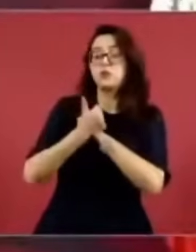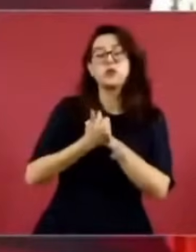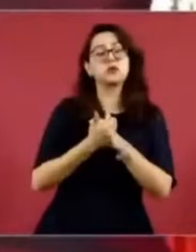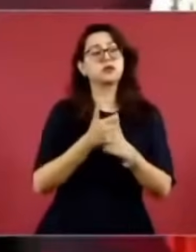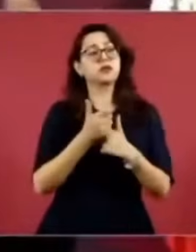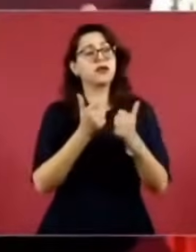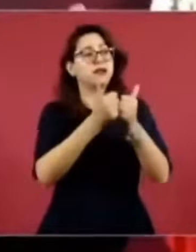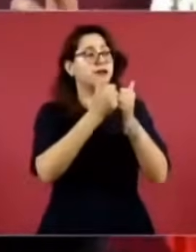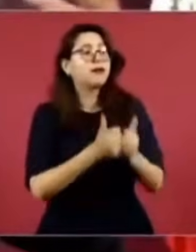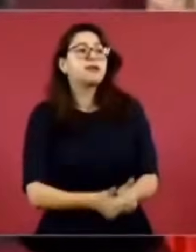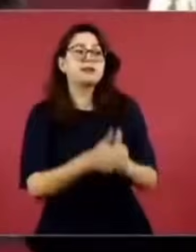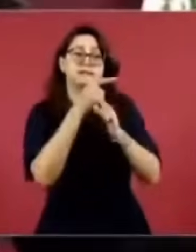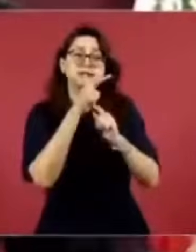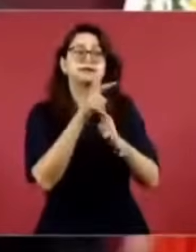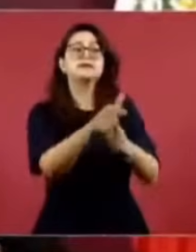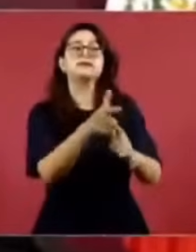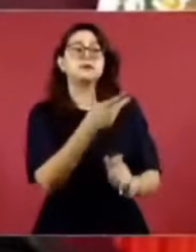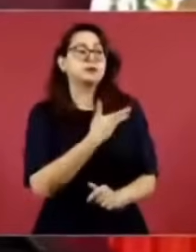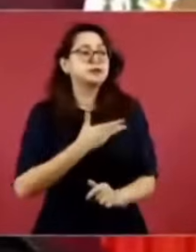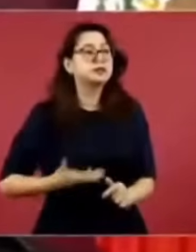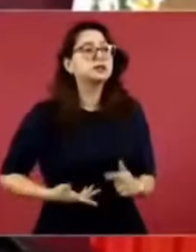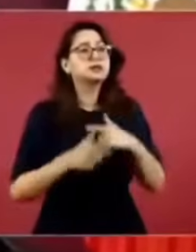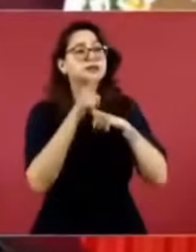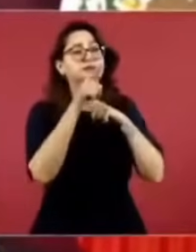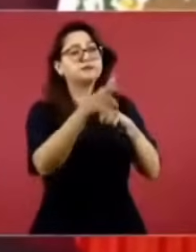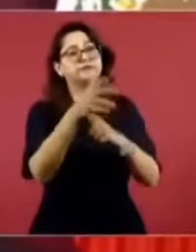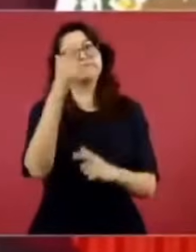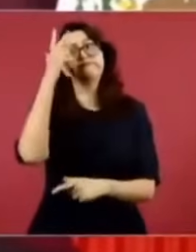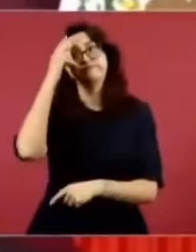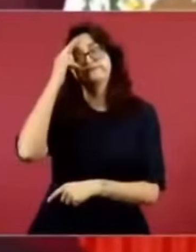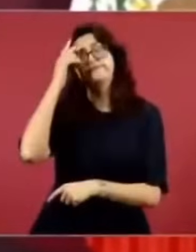a pedirle que no se retirara,